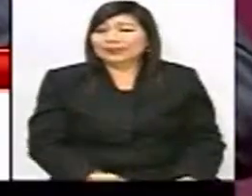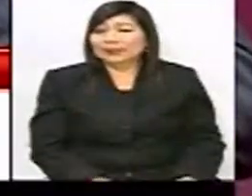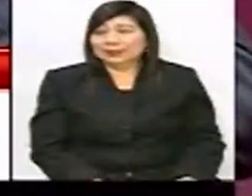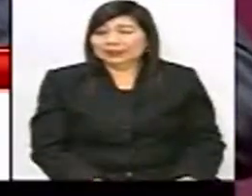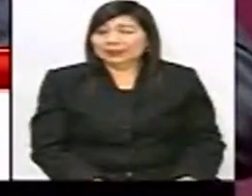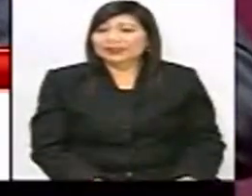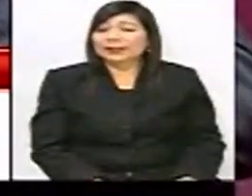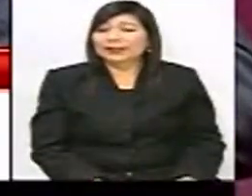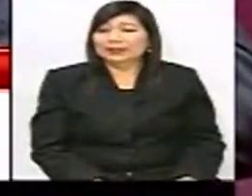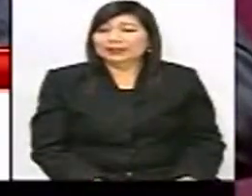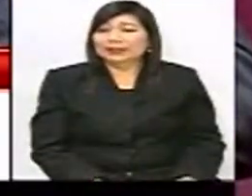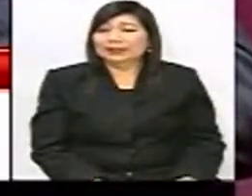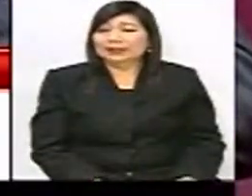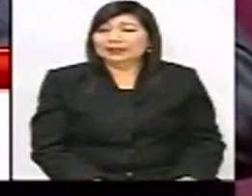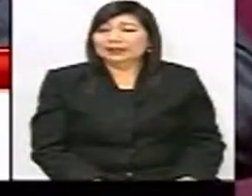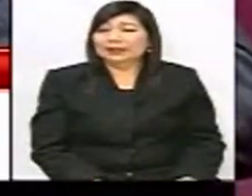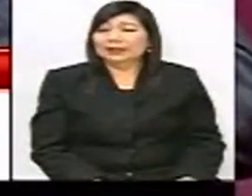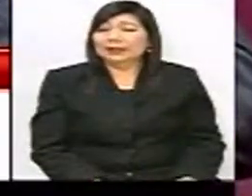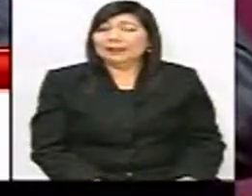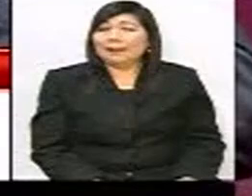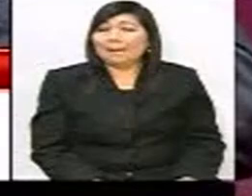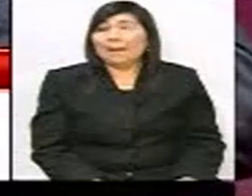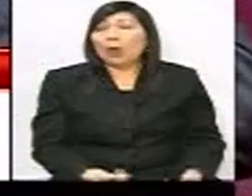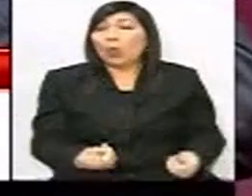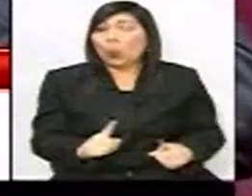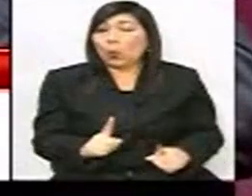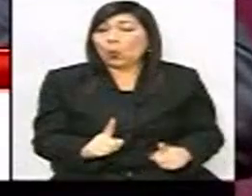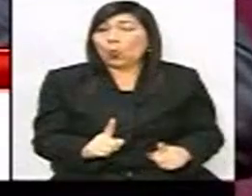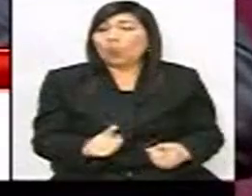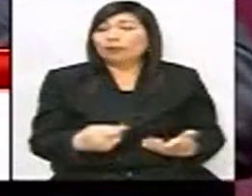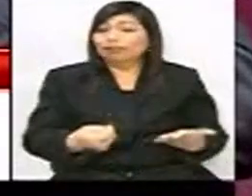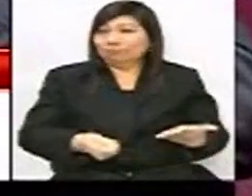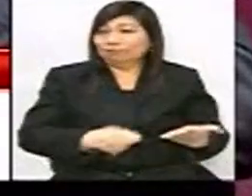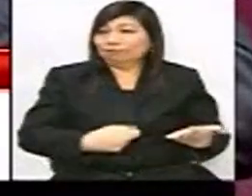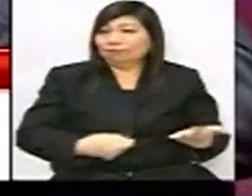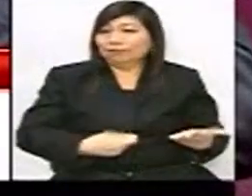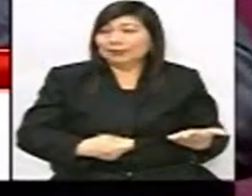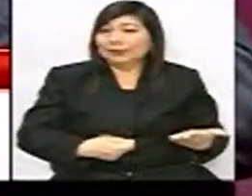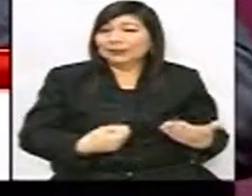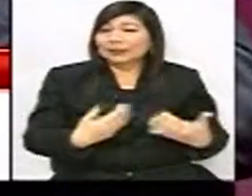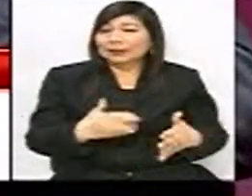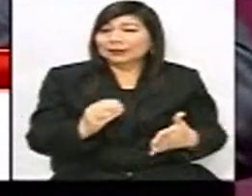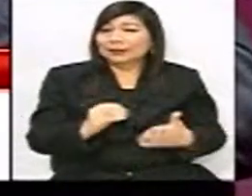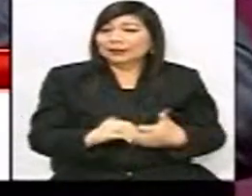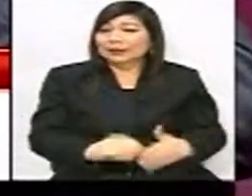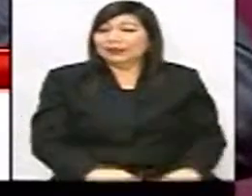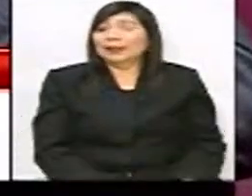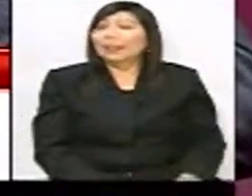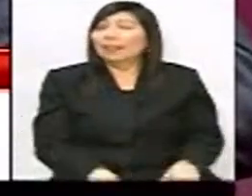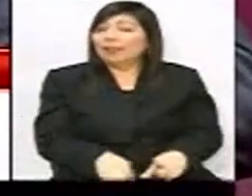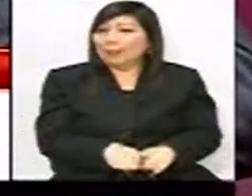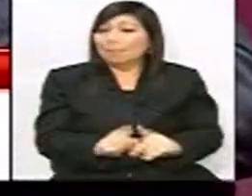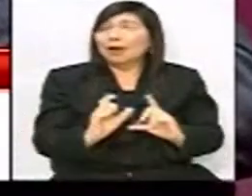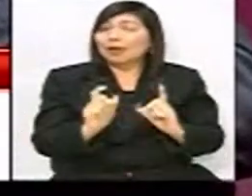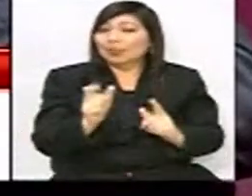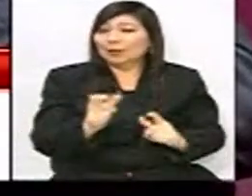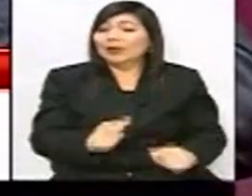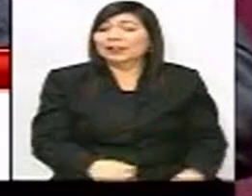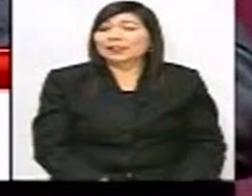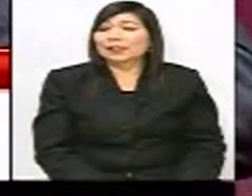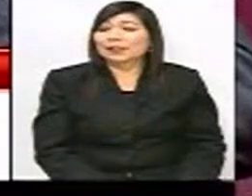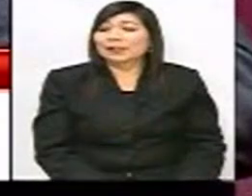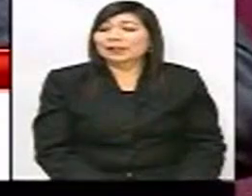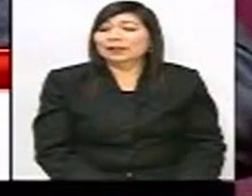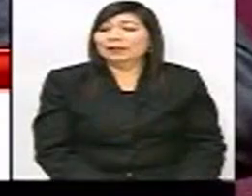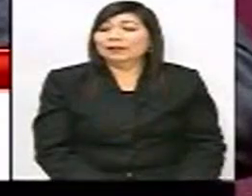que a veces tenemos discrepancias. Cuando este contrato se firmó y cuando esta situación se ha venido dando, también era congresista.